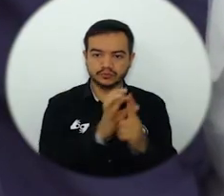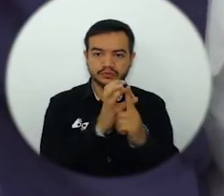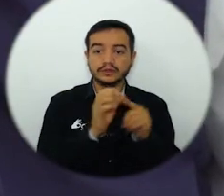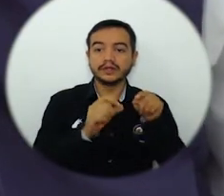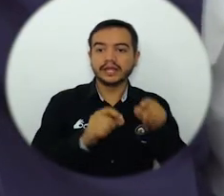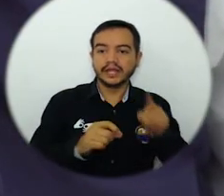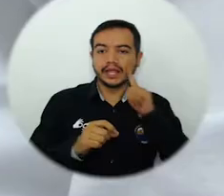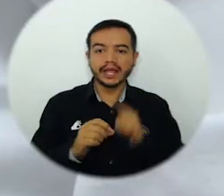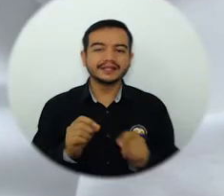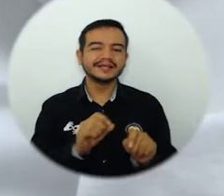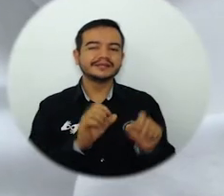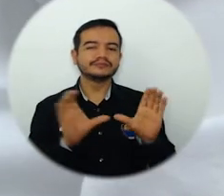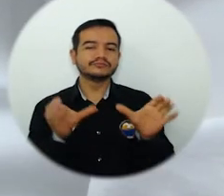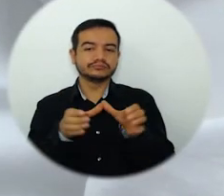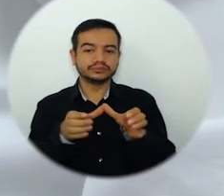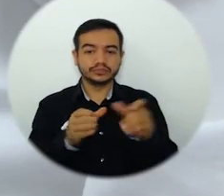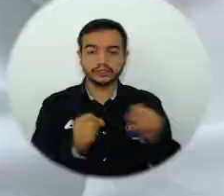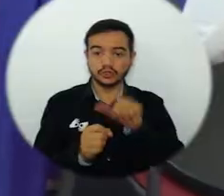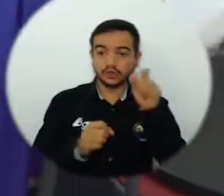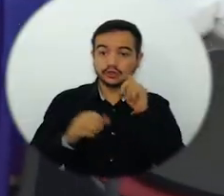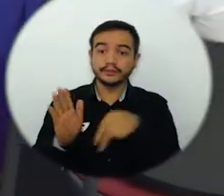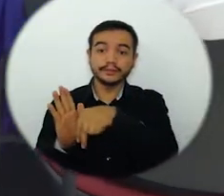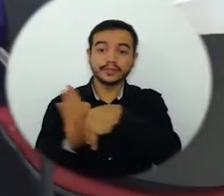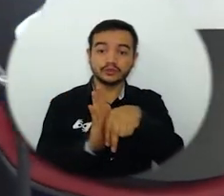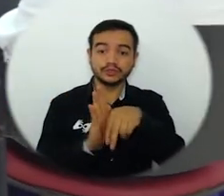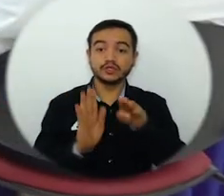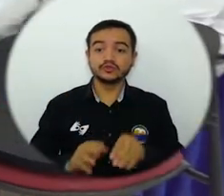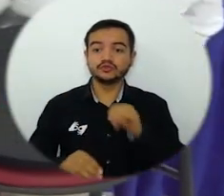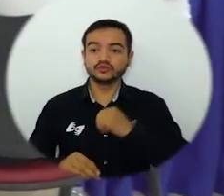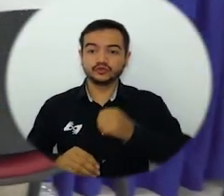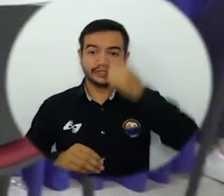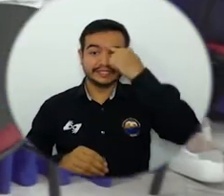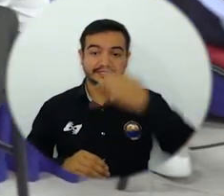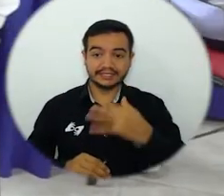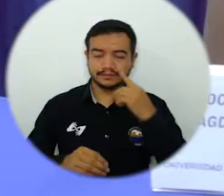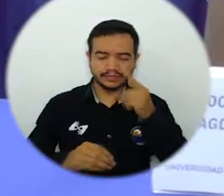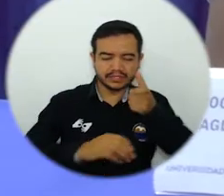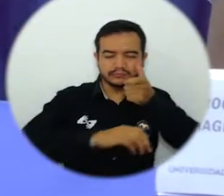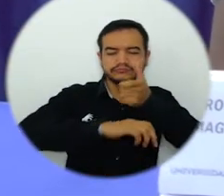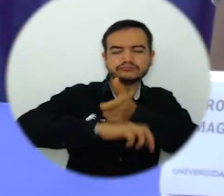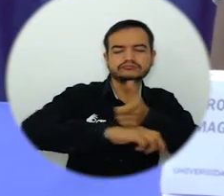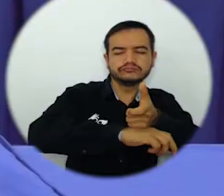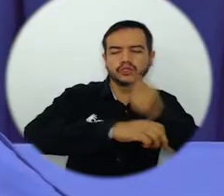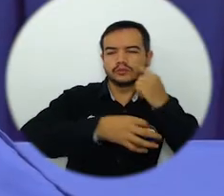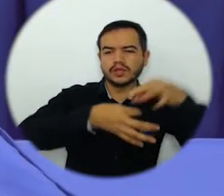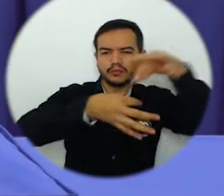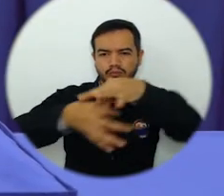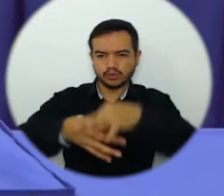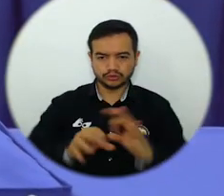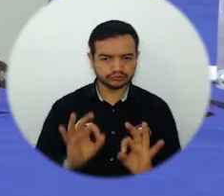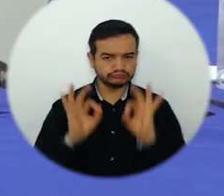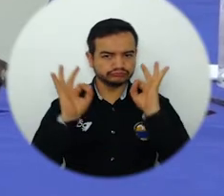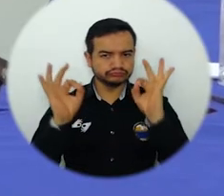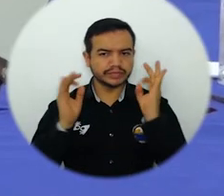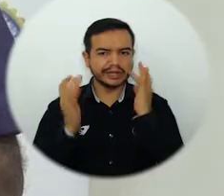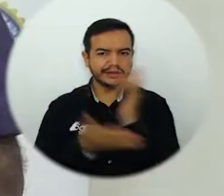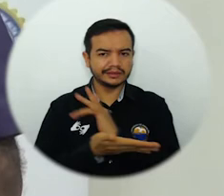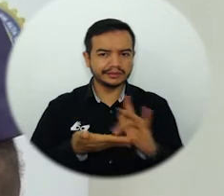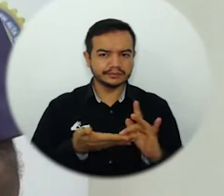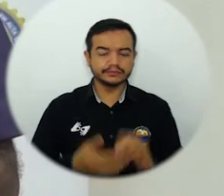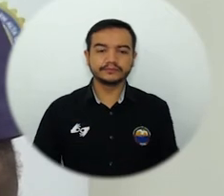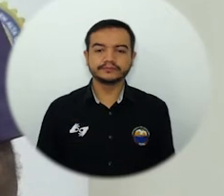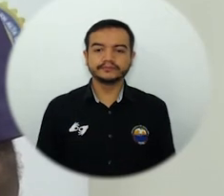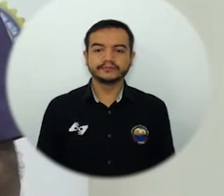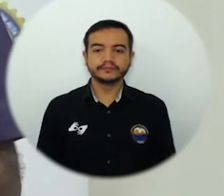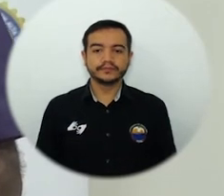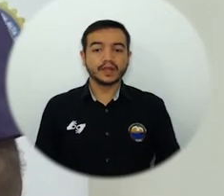Defensoría del Pueblo y la Personería de Santa Marta, estuvieron atentos con el propósito de velar por la transparencia del proceso. De